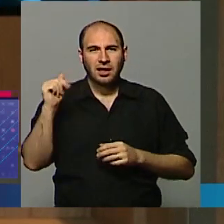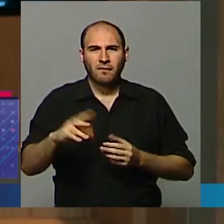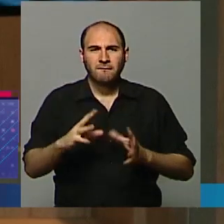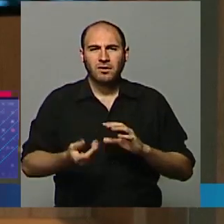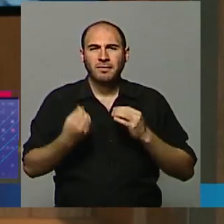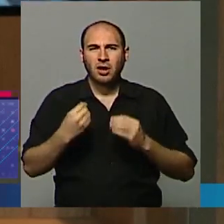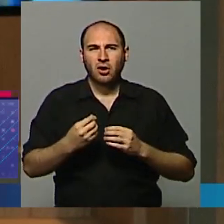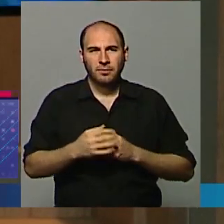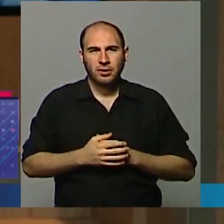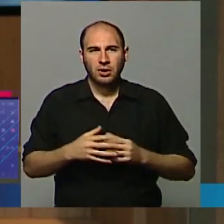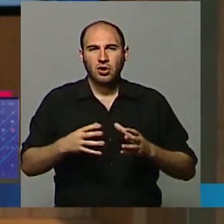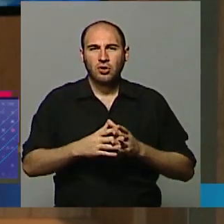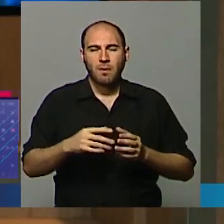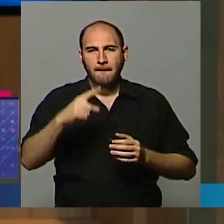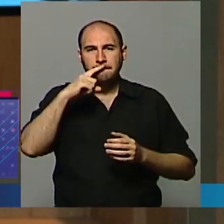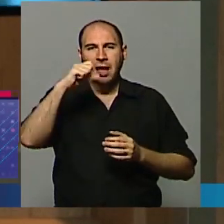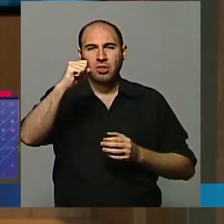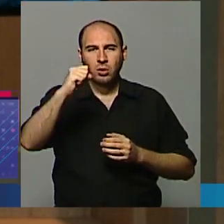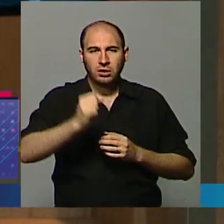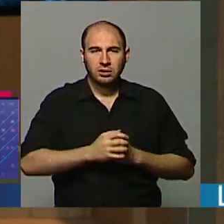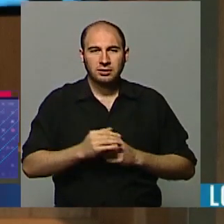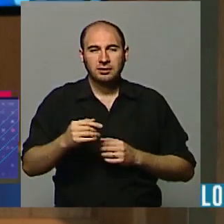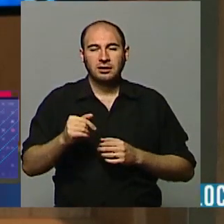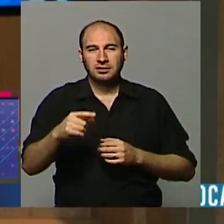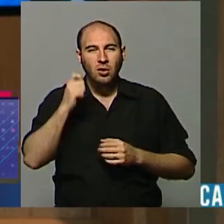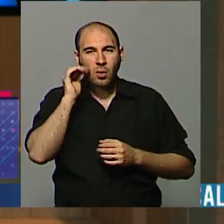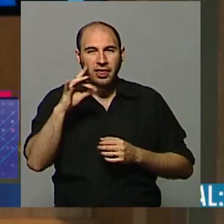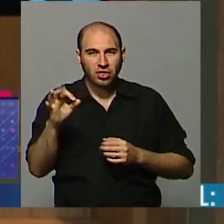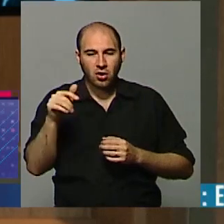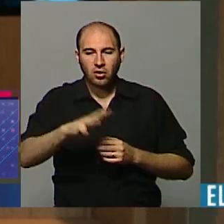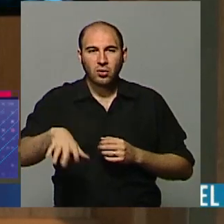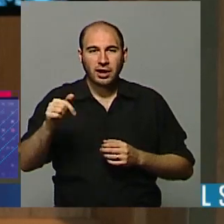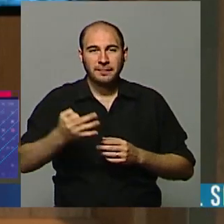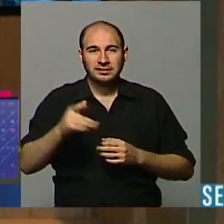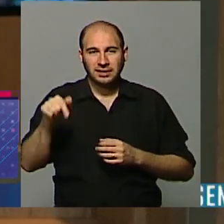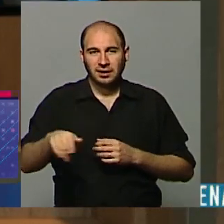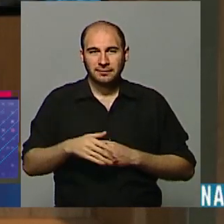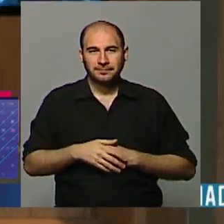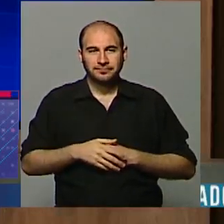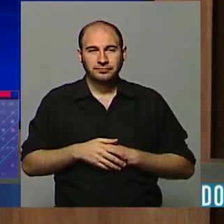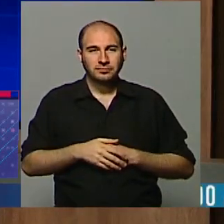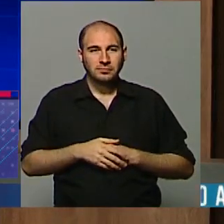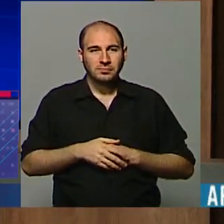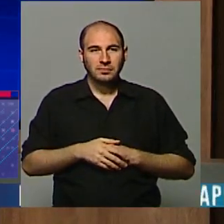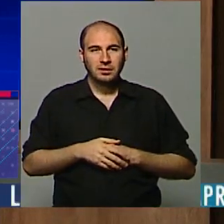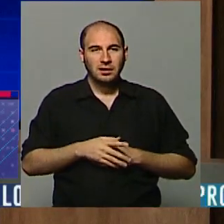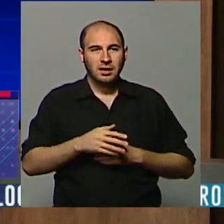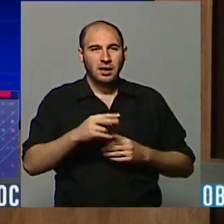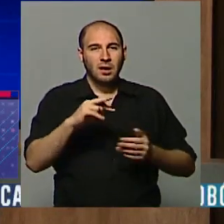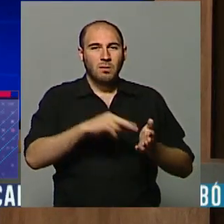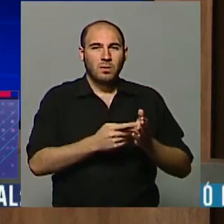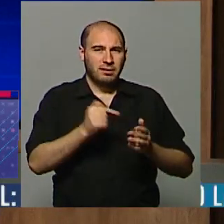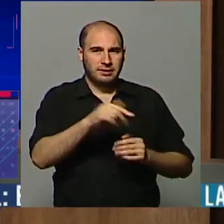llegar por parte del régimen de Maduro con la presencia de Guaidó en un lugar tan particular como ese, ¿no? La situación, sin duda, sigue